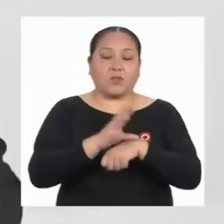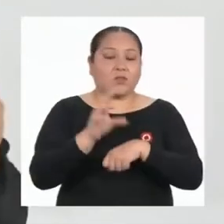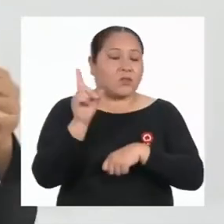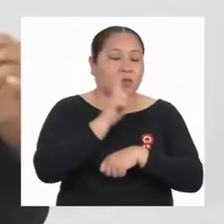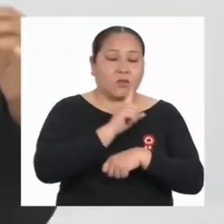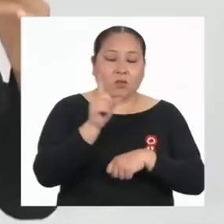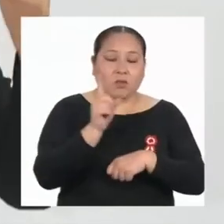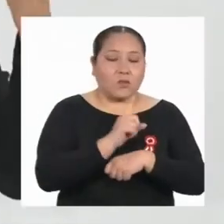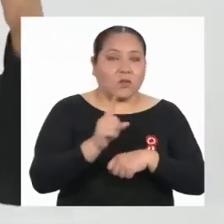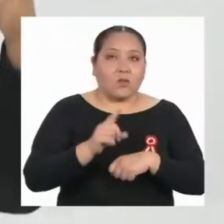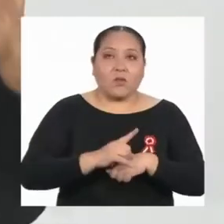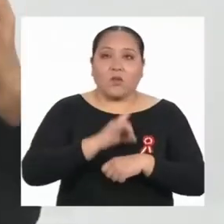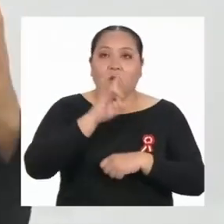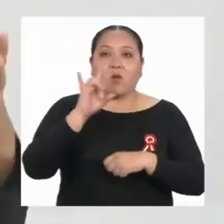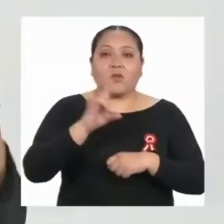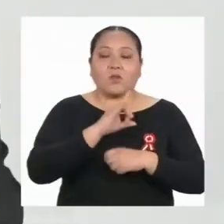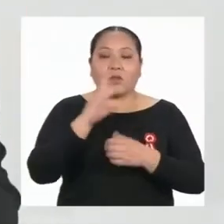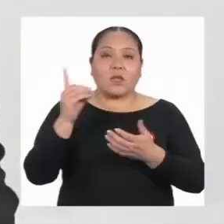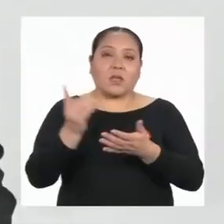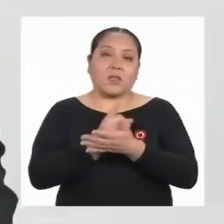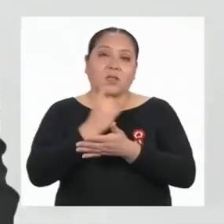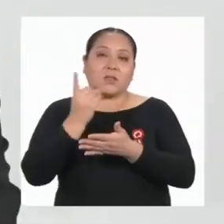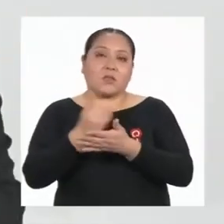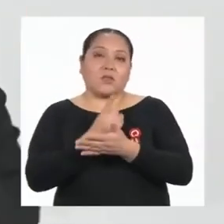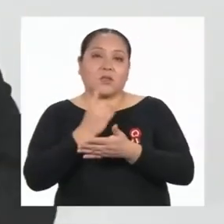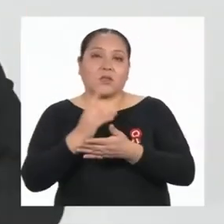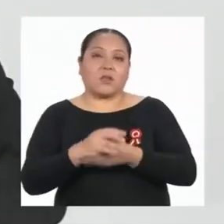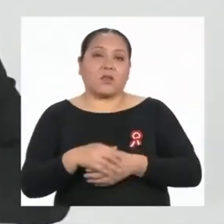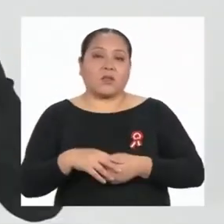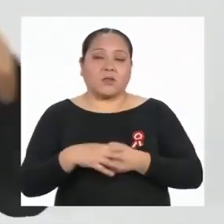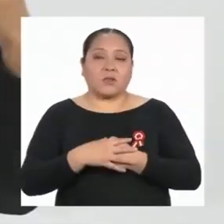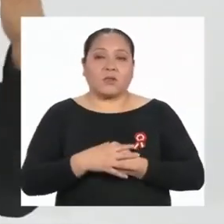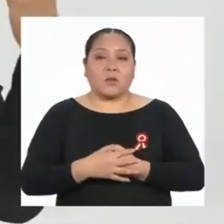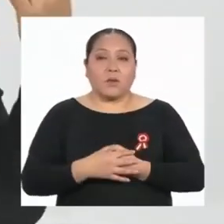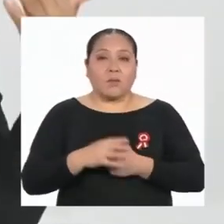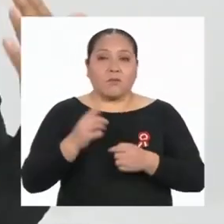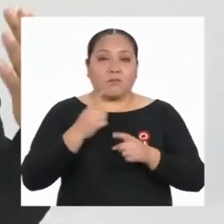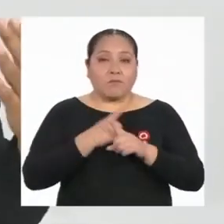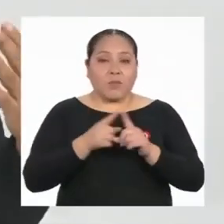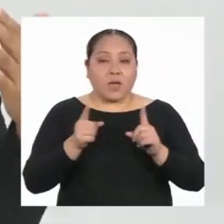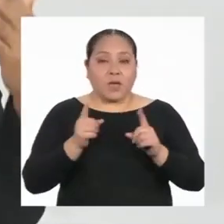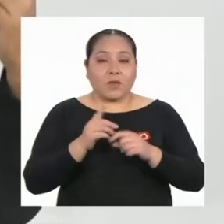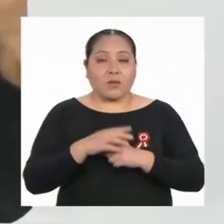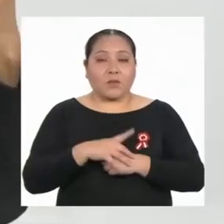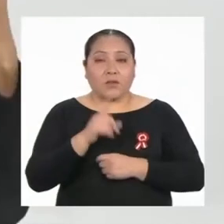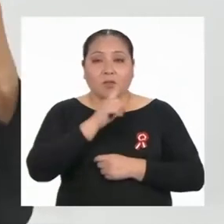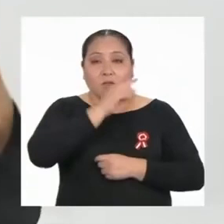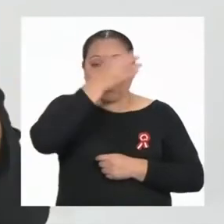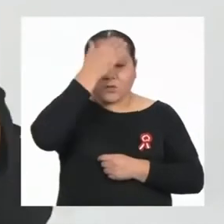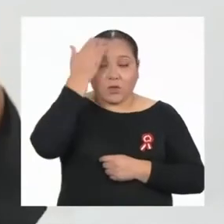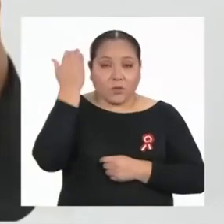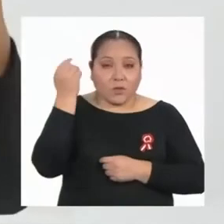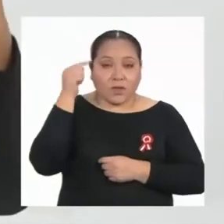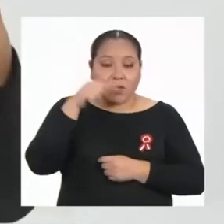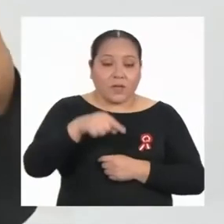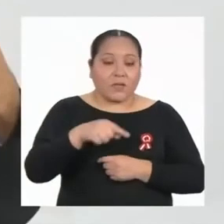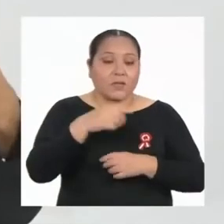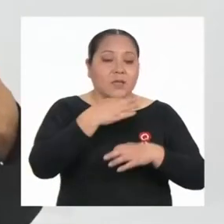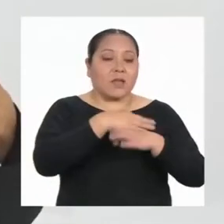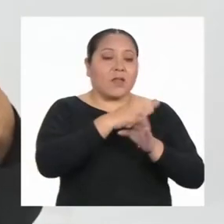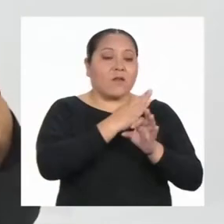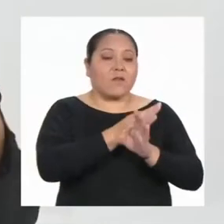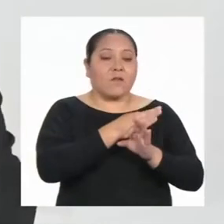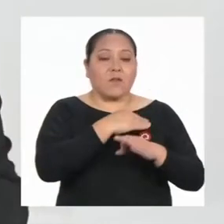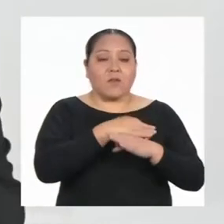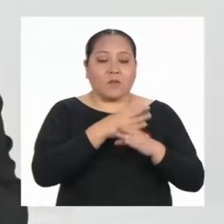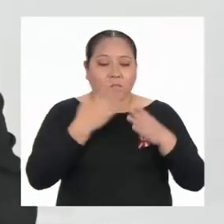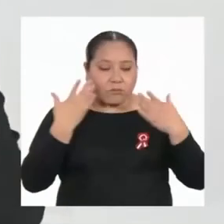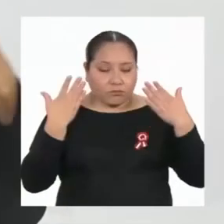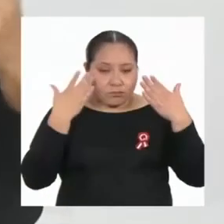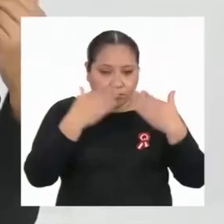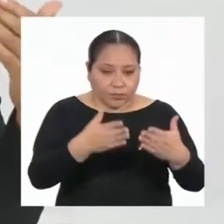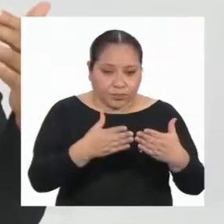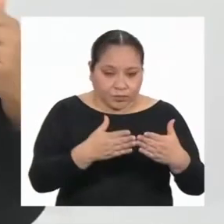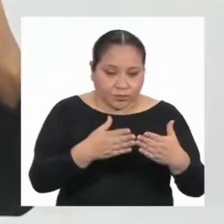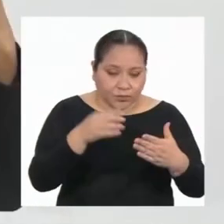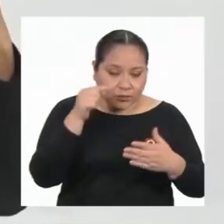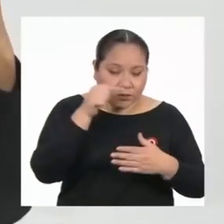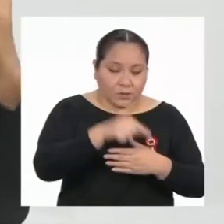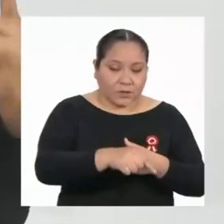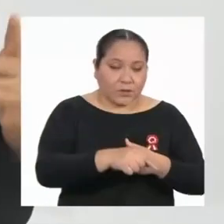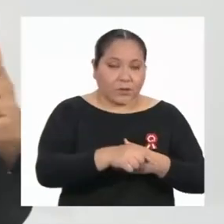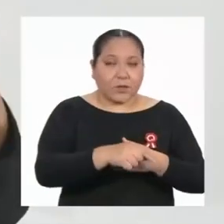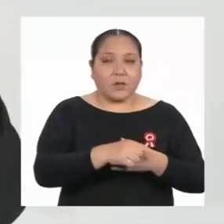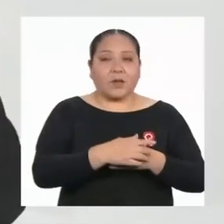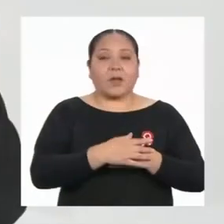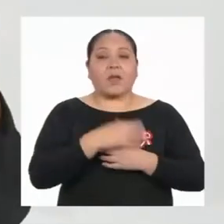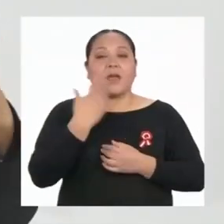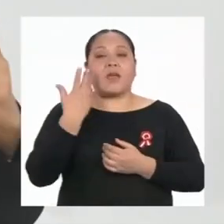nada el uso del diccionario, pero no se olviden de que la forma más eficaz de dar con